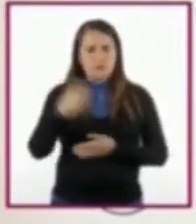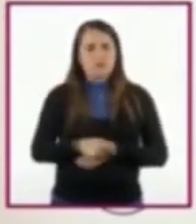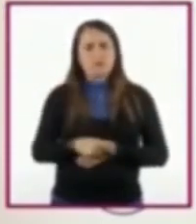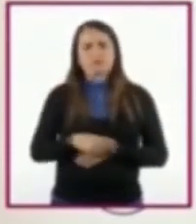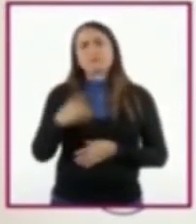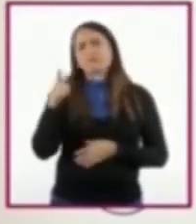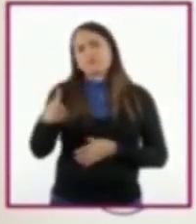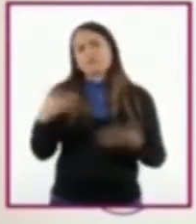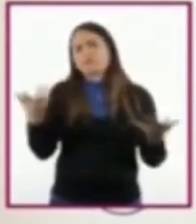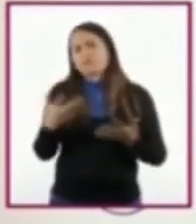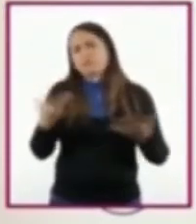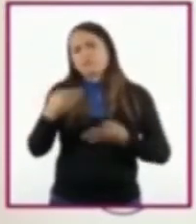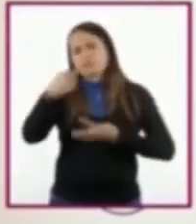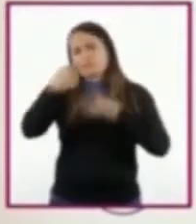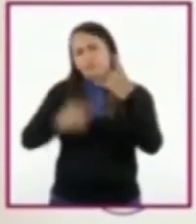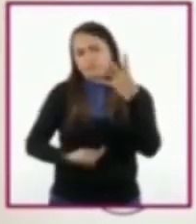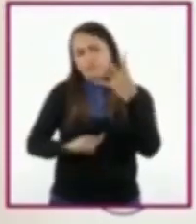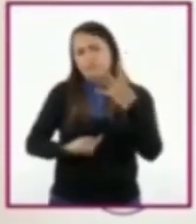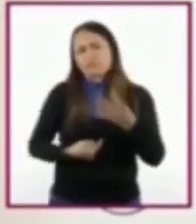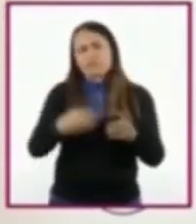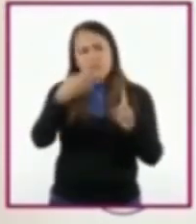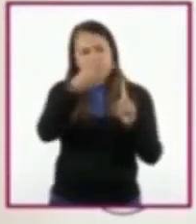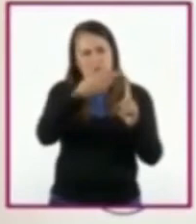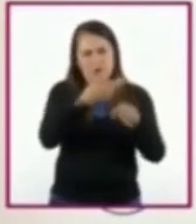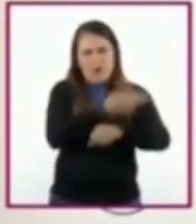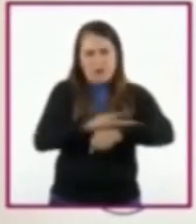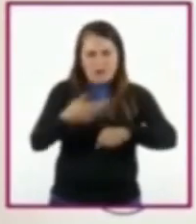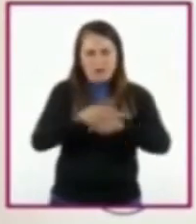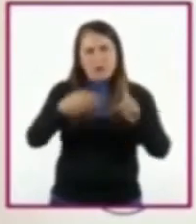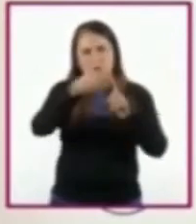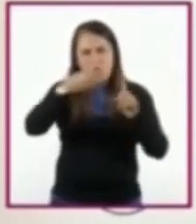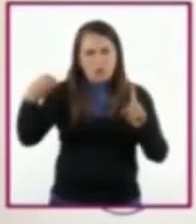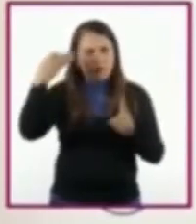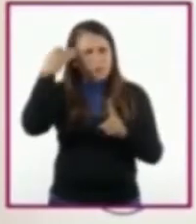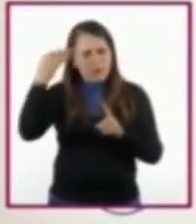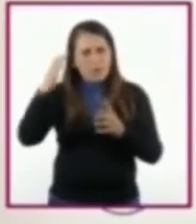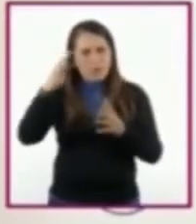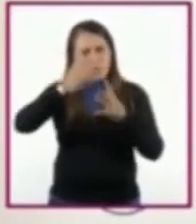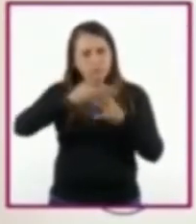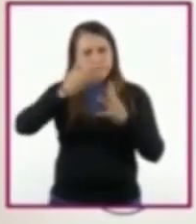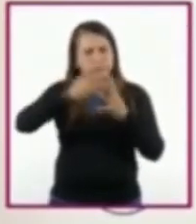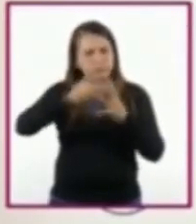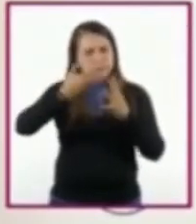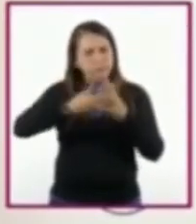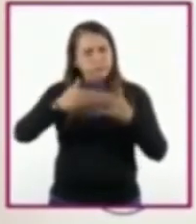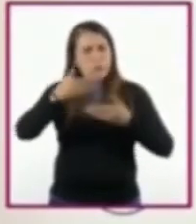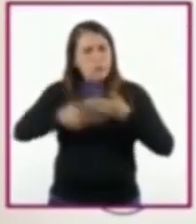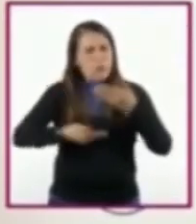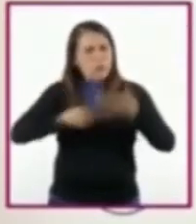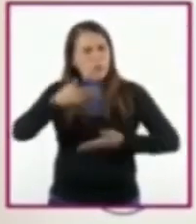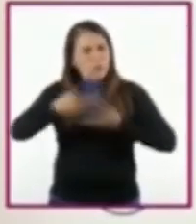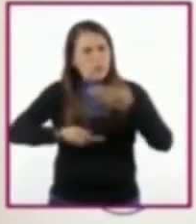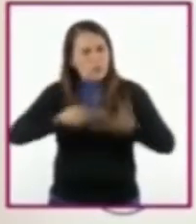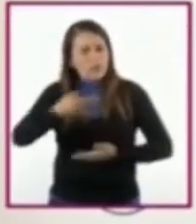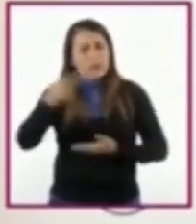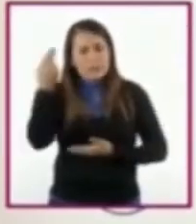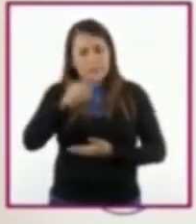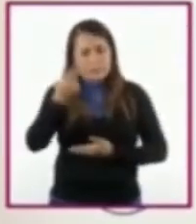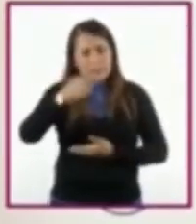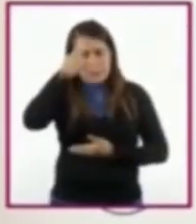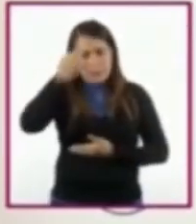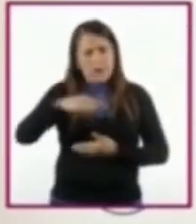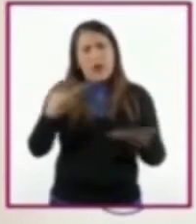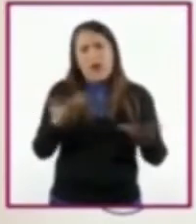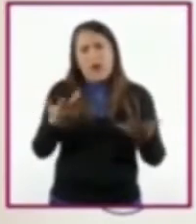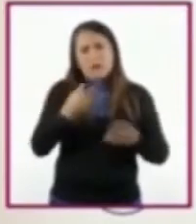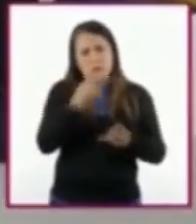procedimientos o tareas sistematizadas y organizadas en el tiempo por etapas sucesivas, que son necesarios para la elaboración de un bien